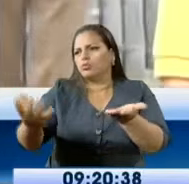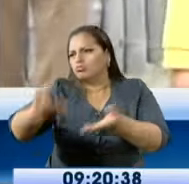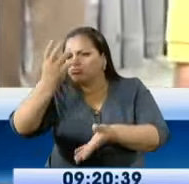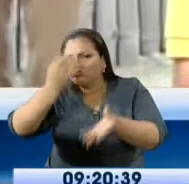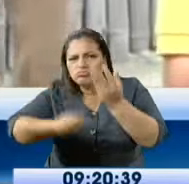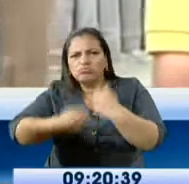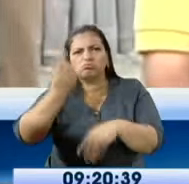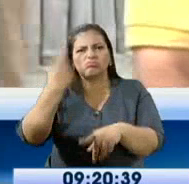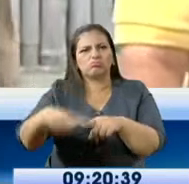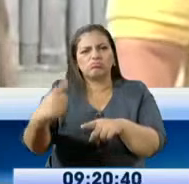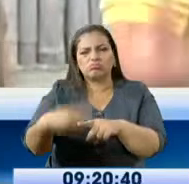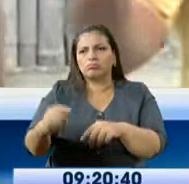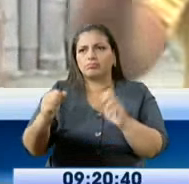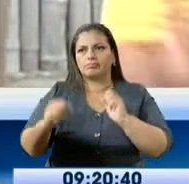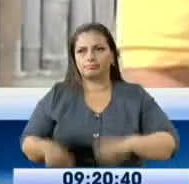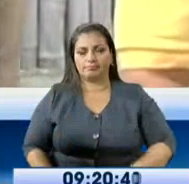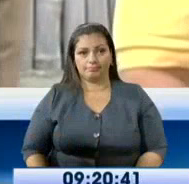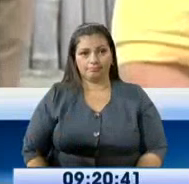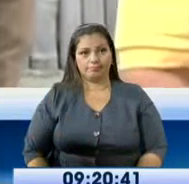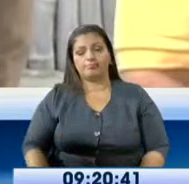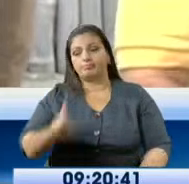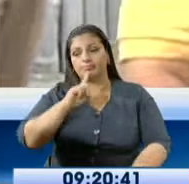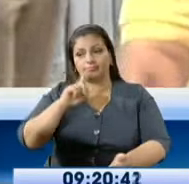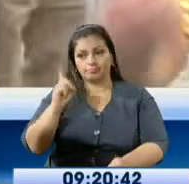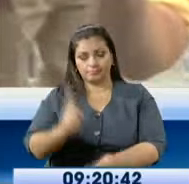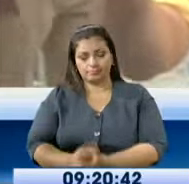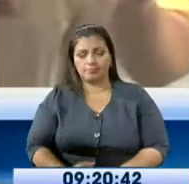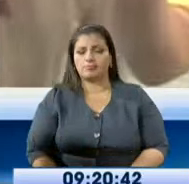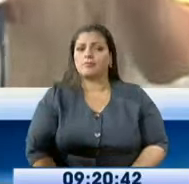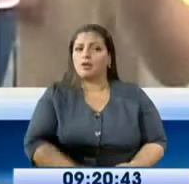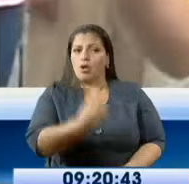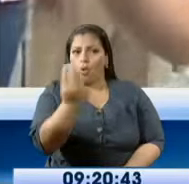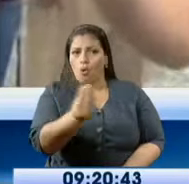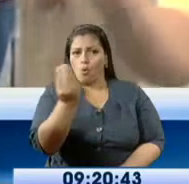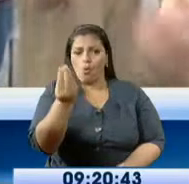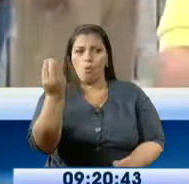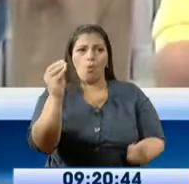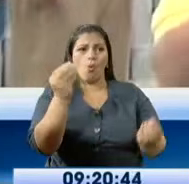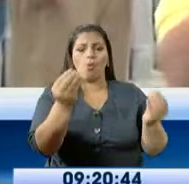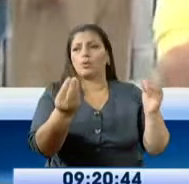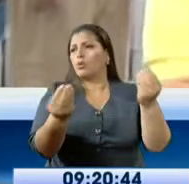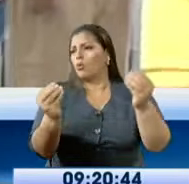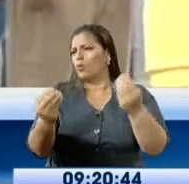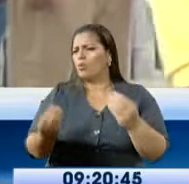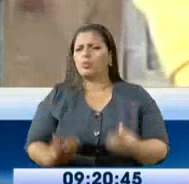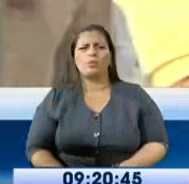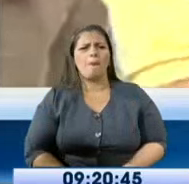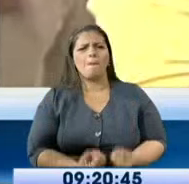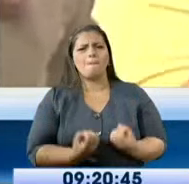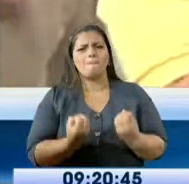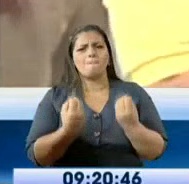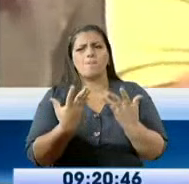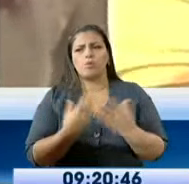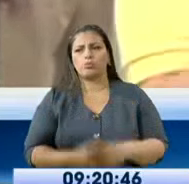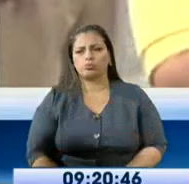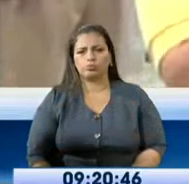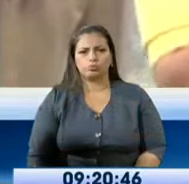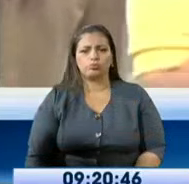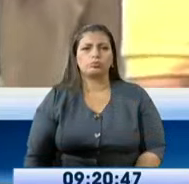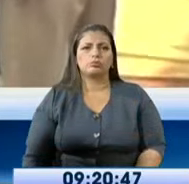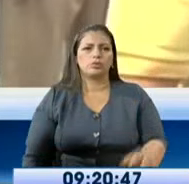la compañera, la juventud, le habla de juventud y verdad, usted sale por aquí, encuentra a los jóvenes del sector y de otro